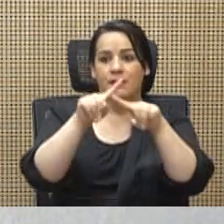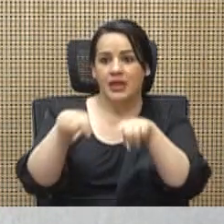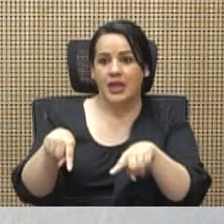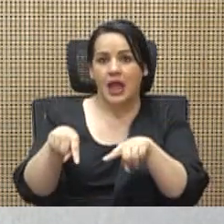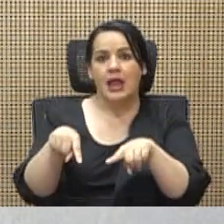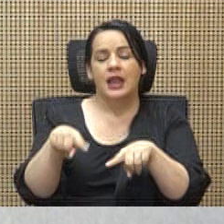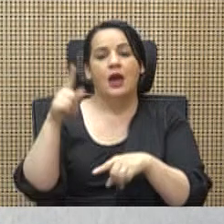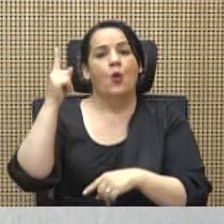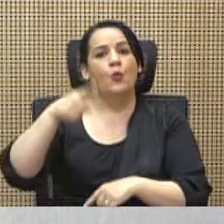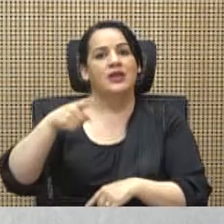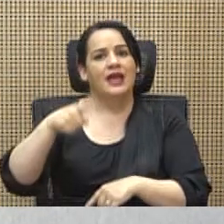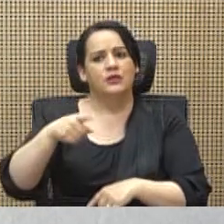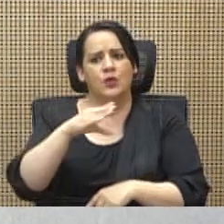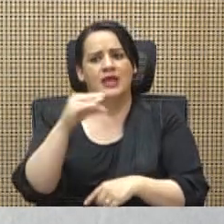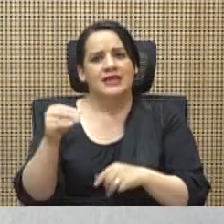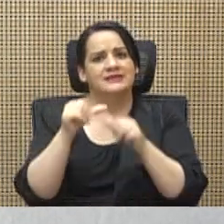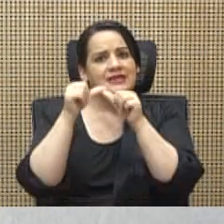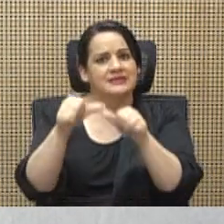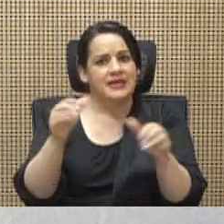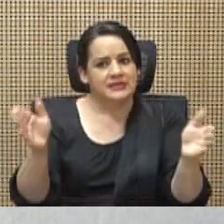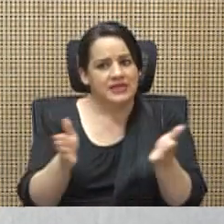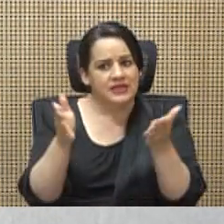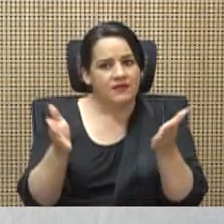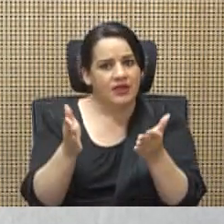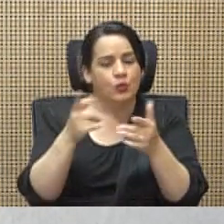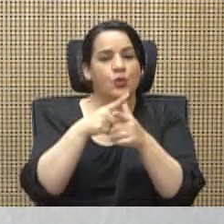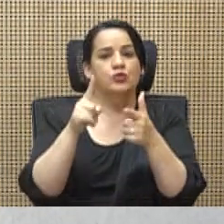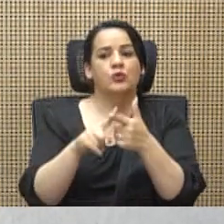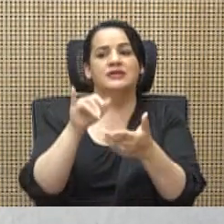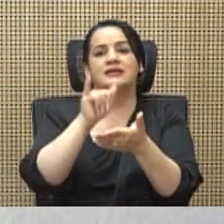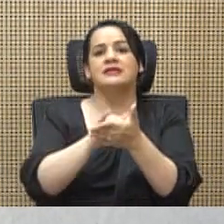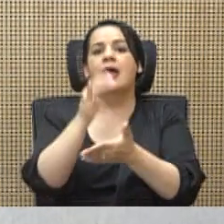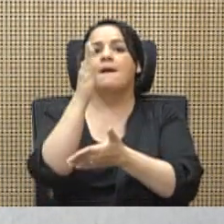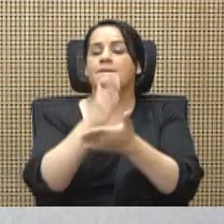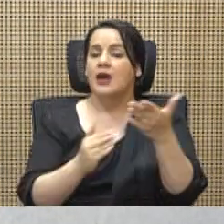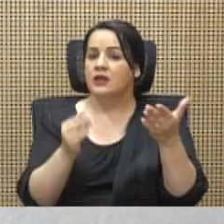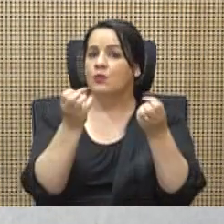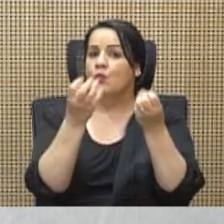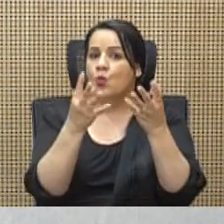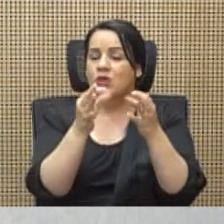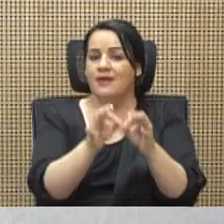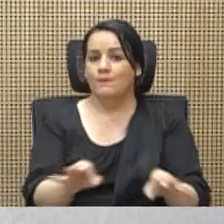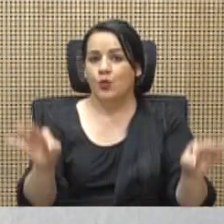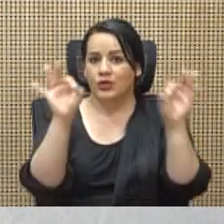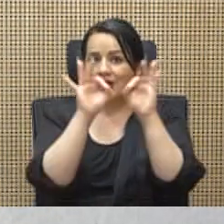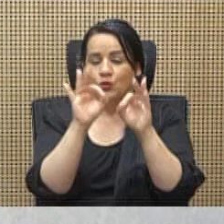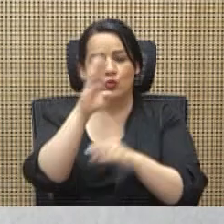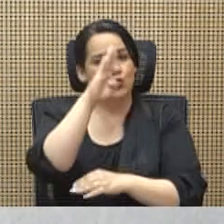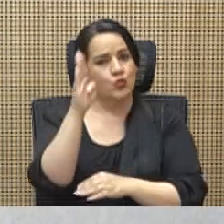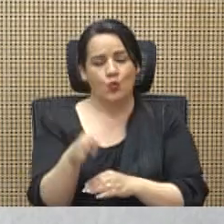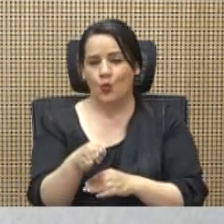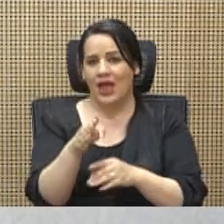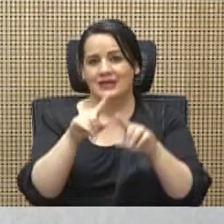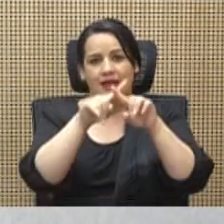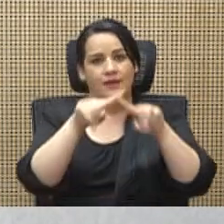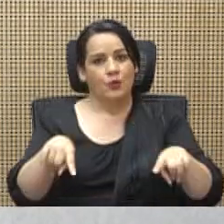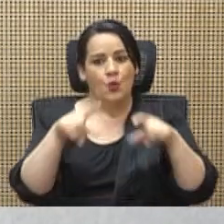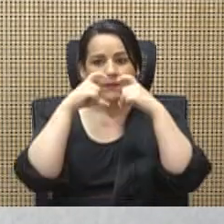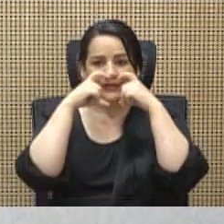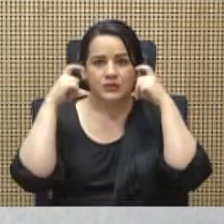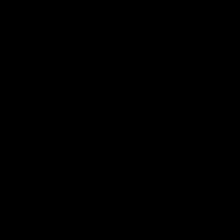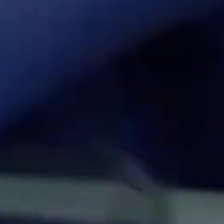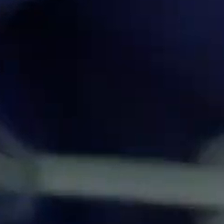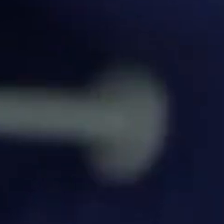obligatoriedad, pero se sigue incentivando. Entonces, esa parte es muy importante. Okay. Nunca se eliminó la mascarilla, solamente se quitó